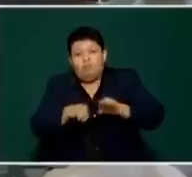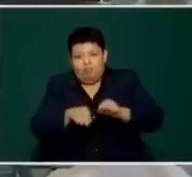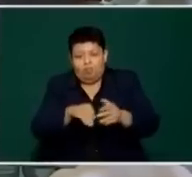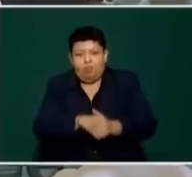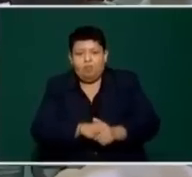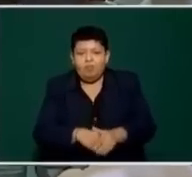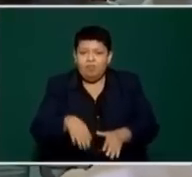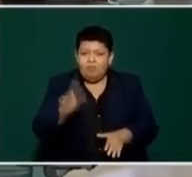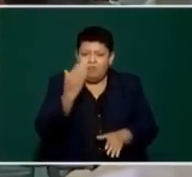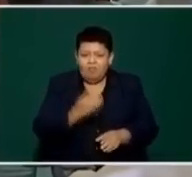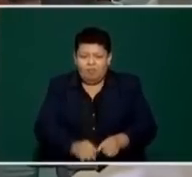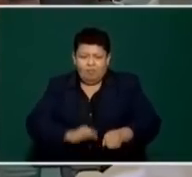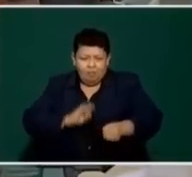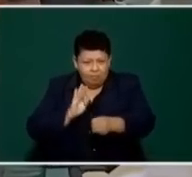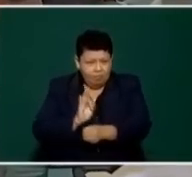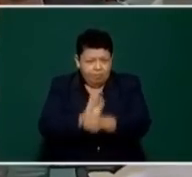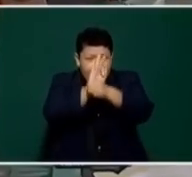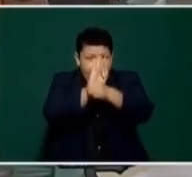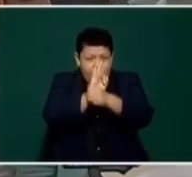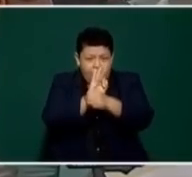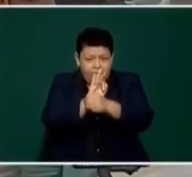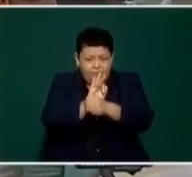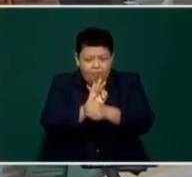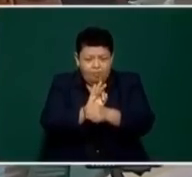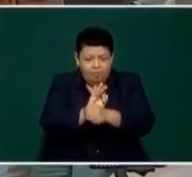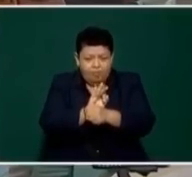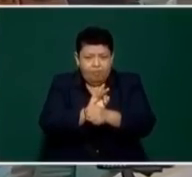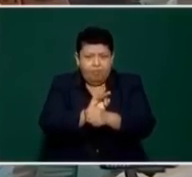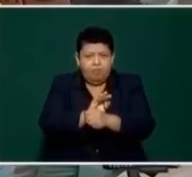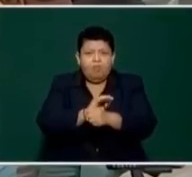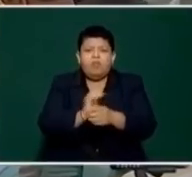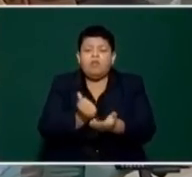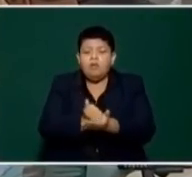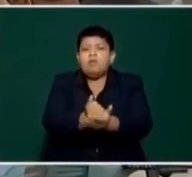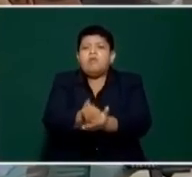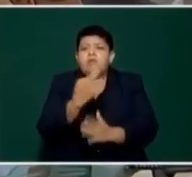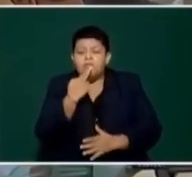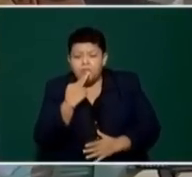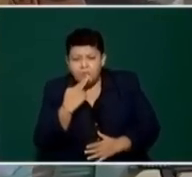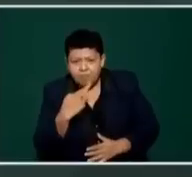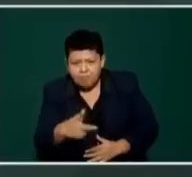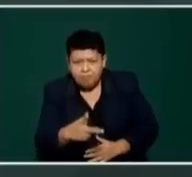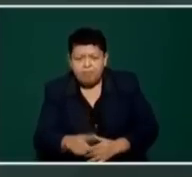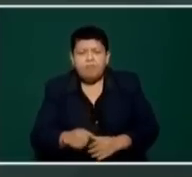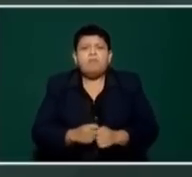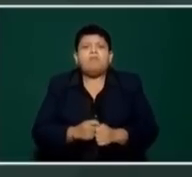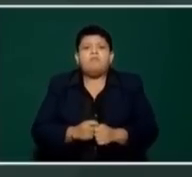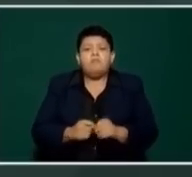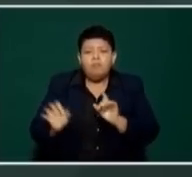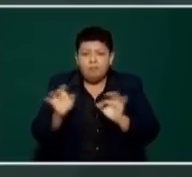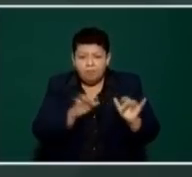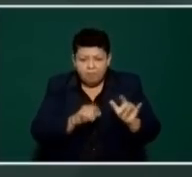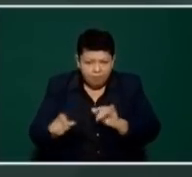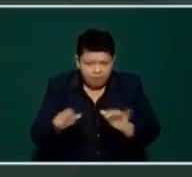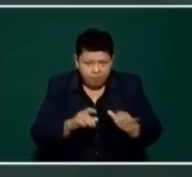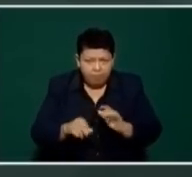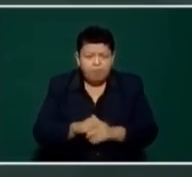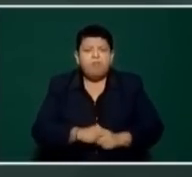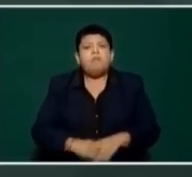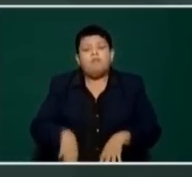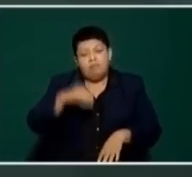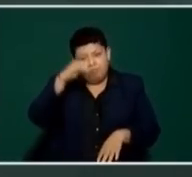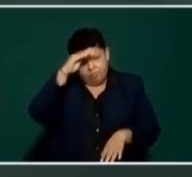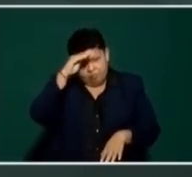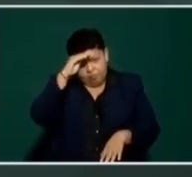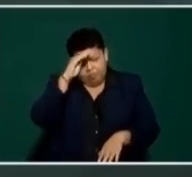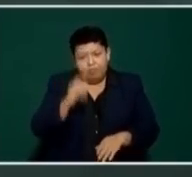fase de prevención, la parte de mejora en la tecnología en la que nos estamos basando en mucho